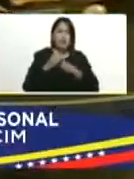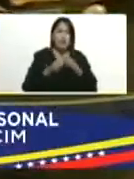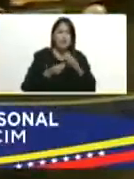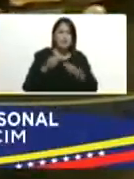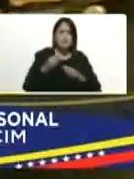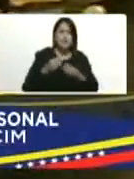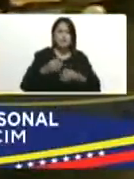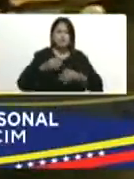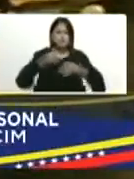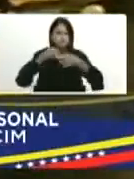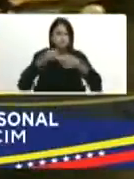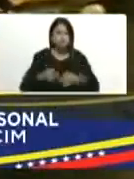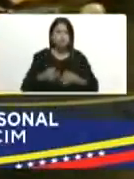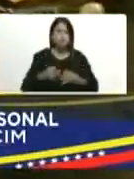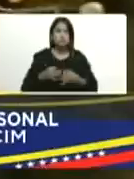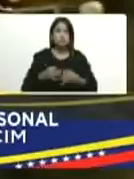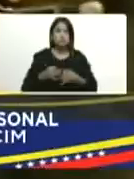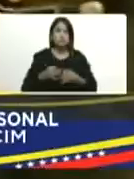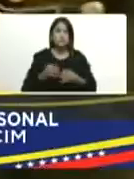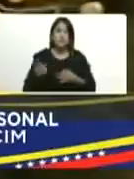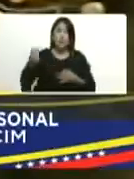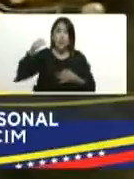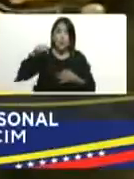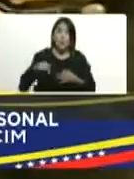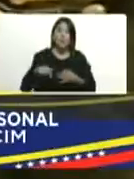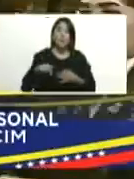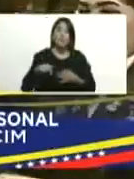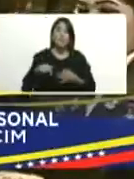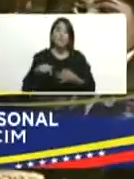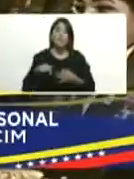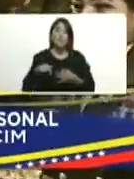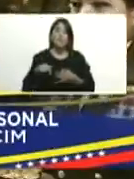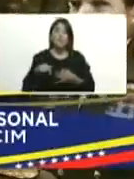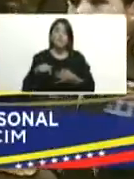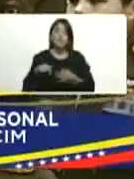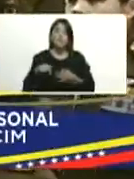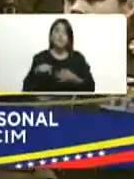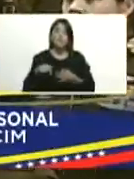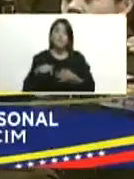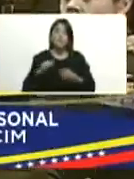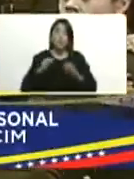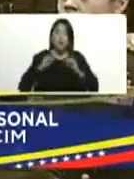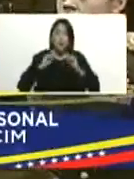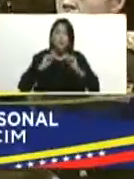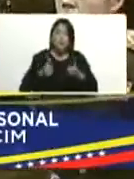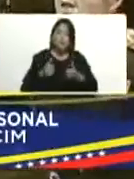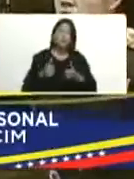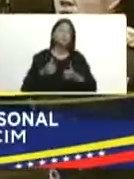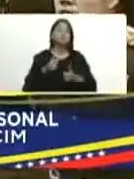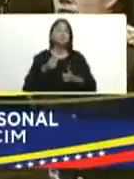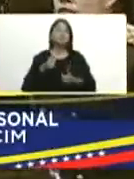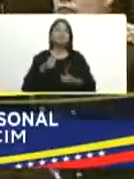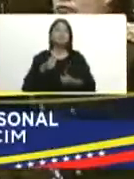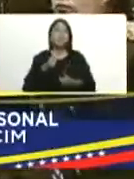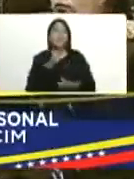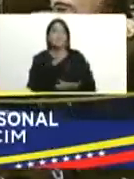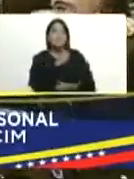El día de hoy hemos empezado los ascensos militares